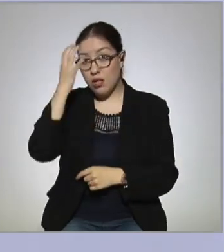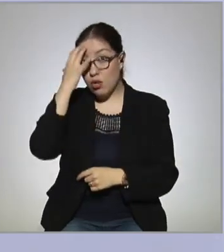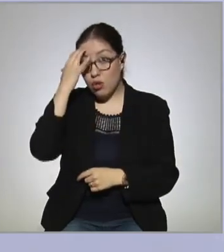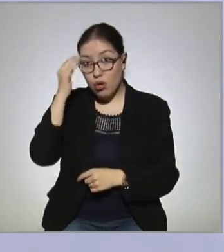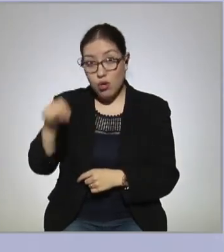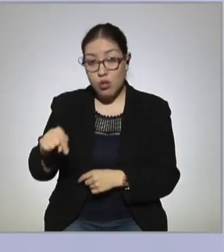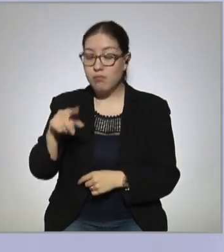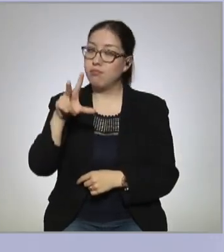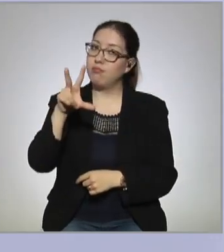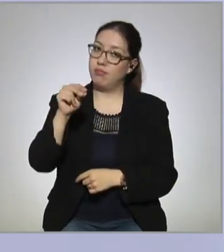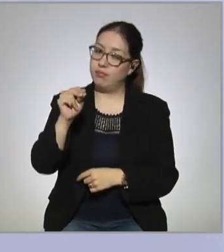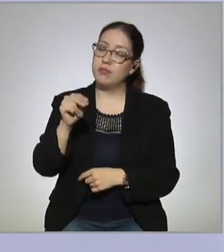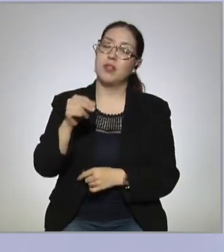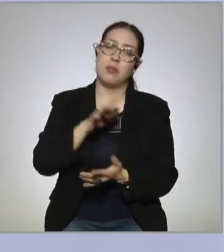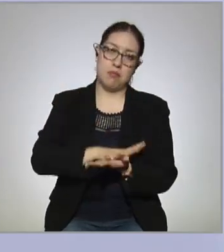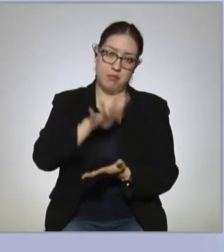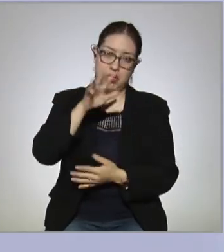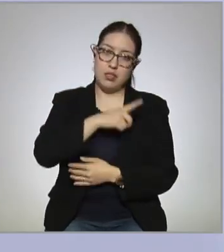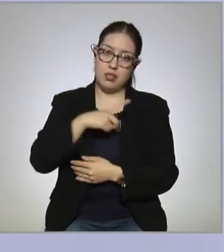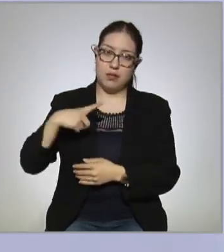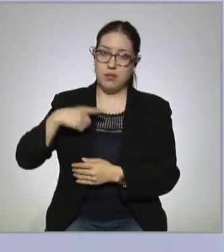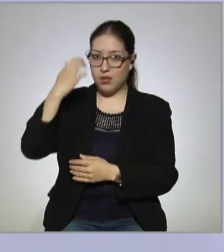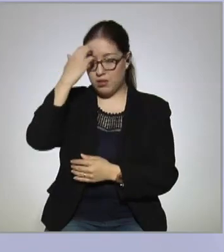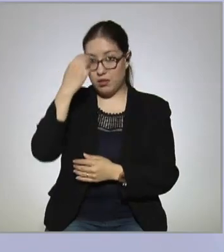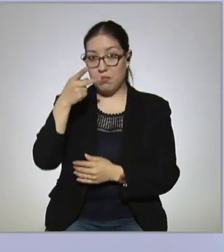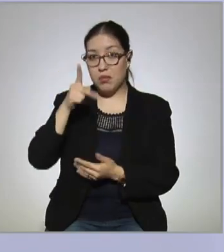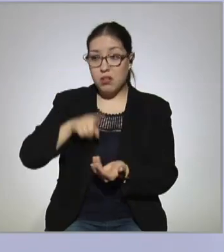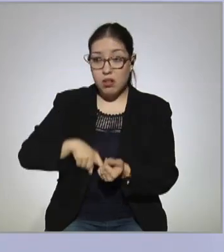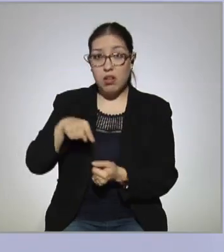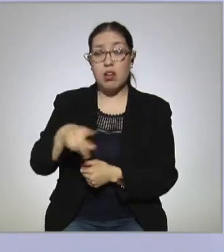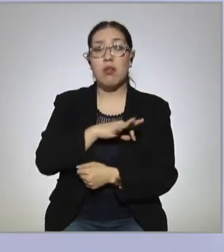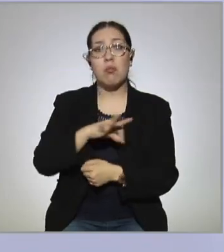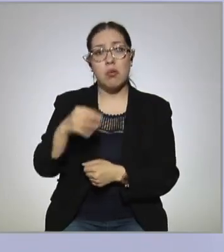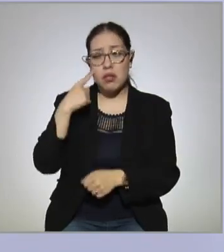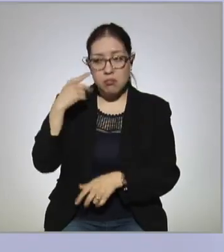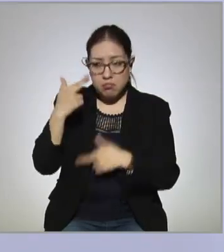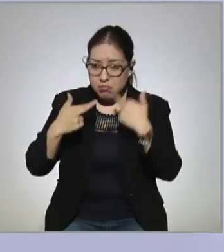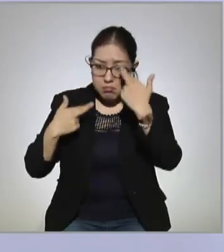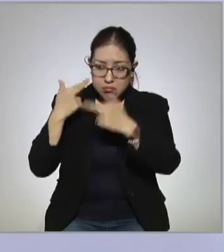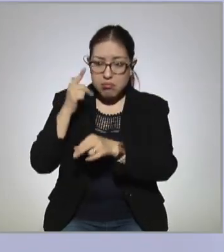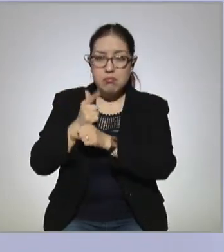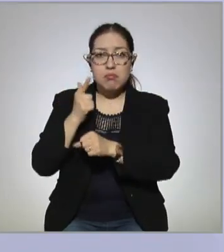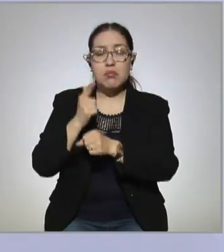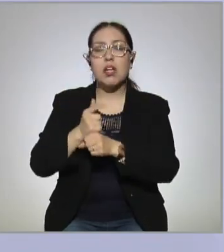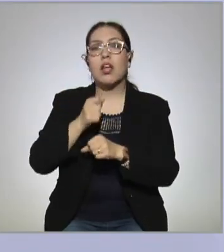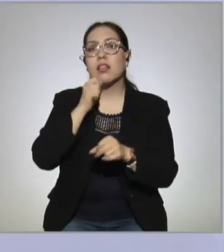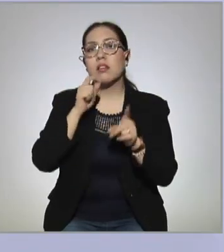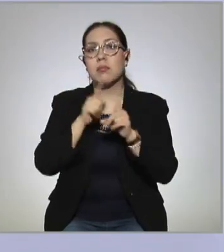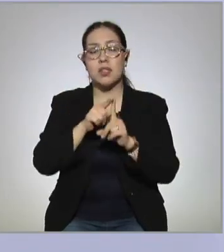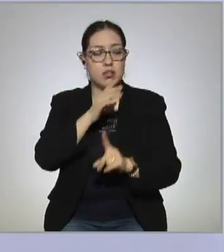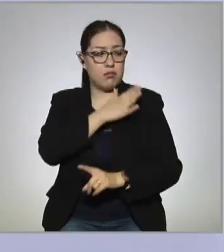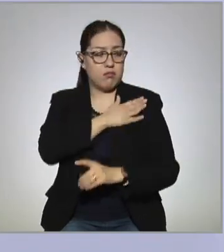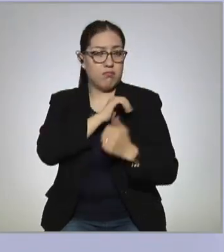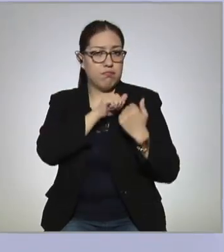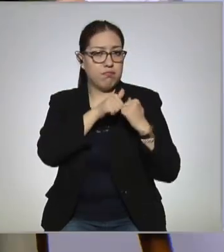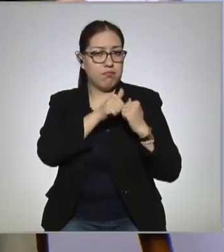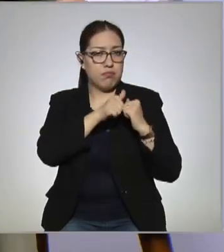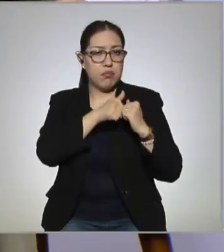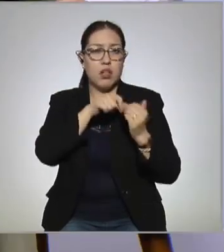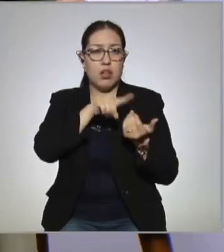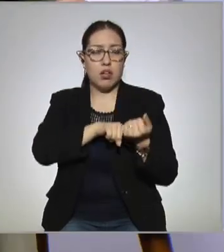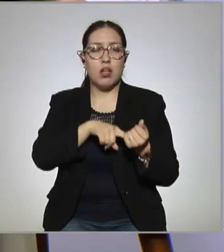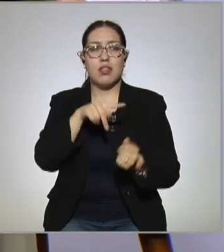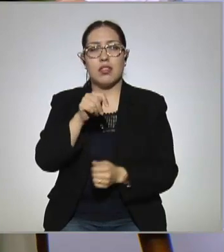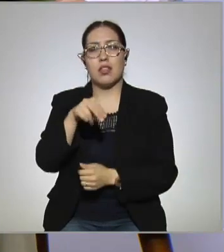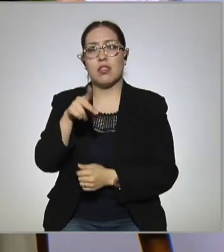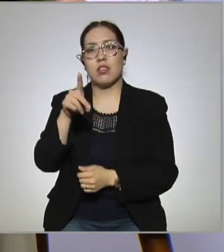aunque deberíamos conocerlas todas, pero en el consultorio se puede hacer el diagnóstico, inclusive hasta por tendón del manguito de los rotadores, cuál